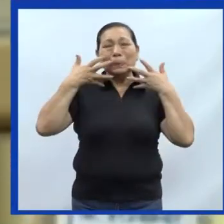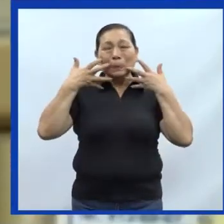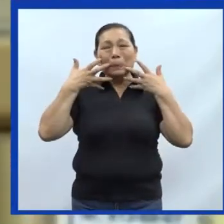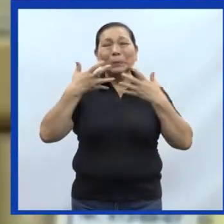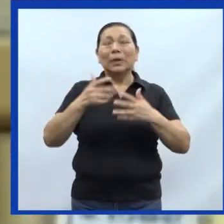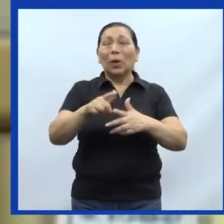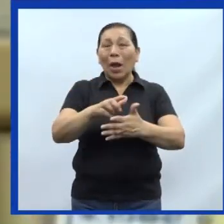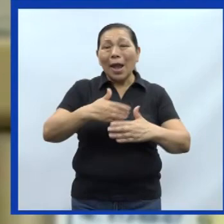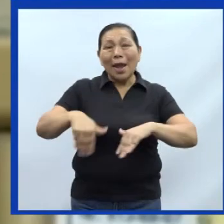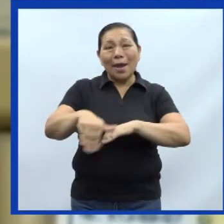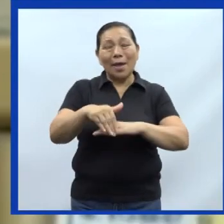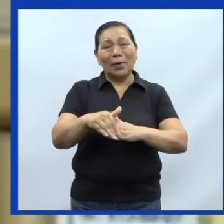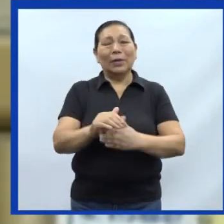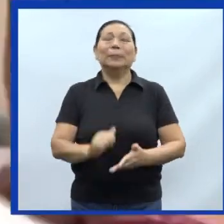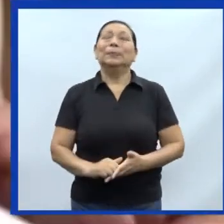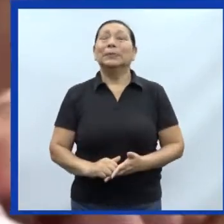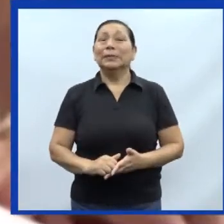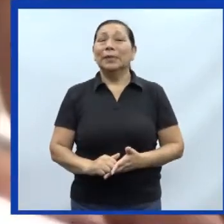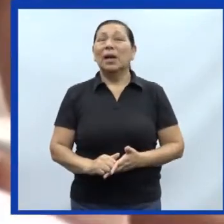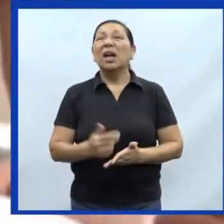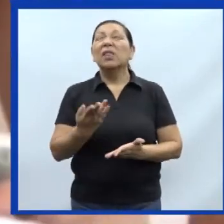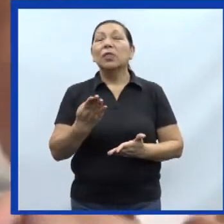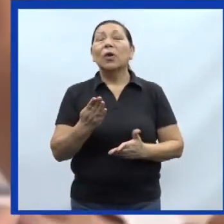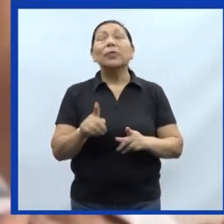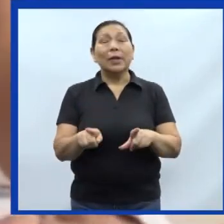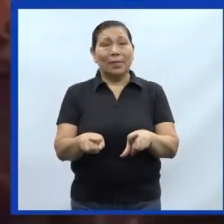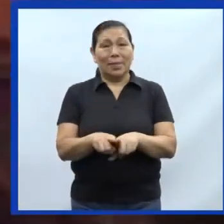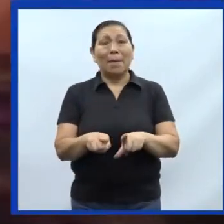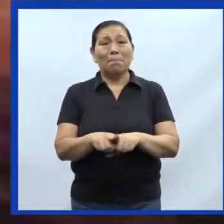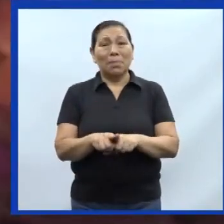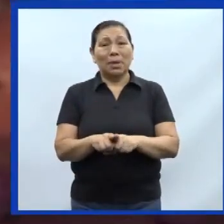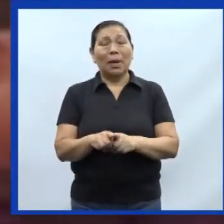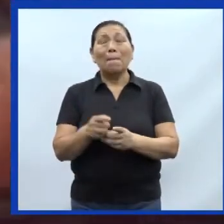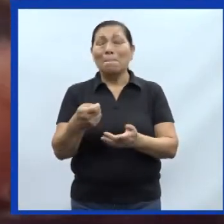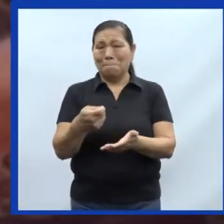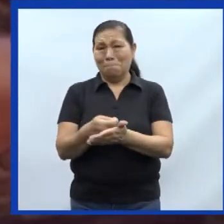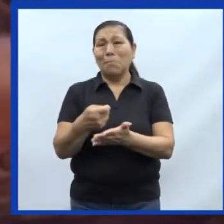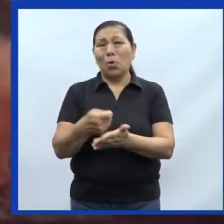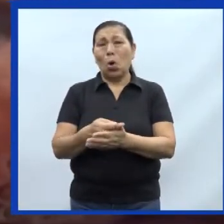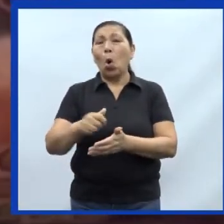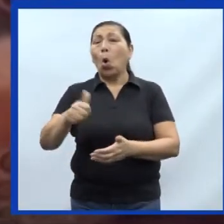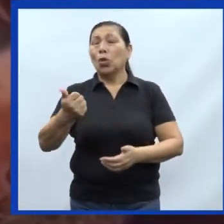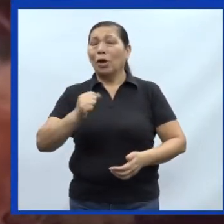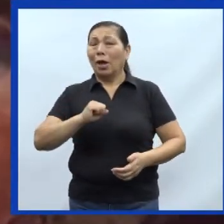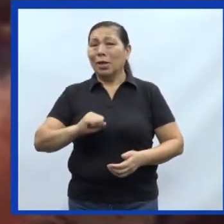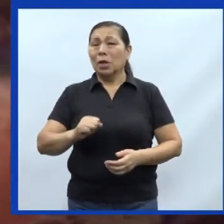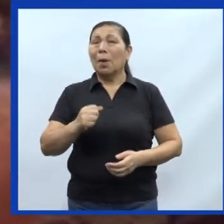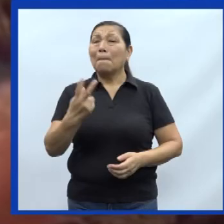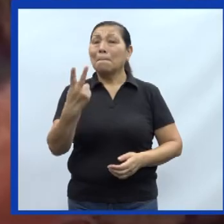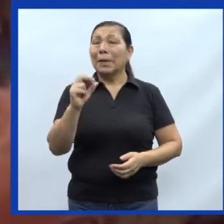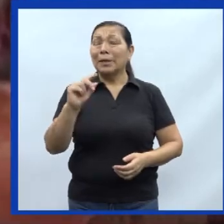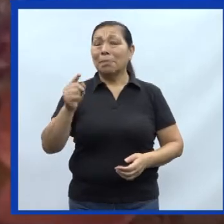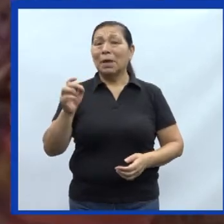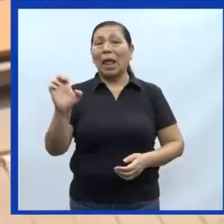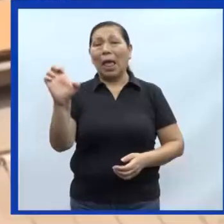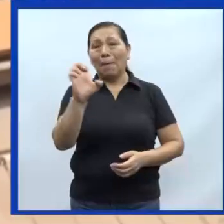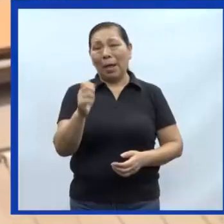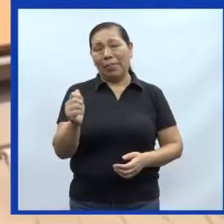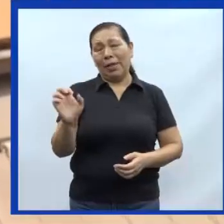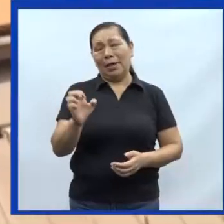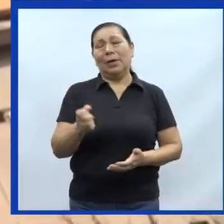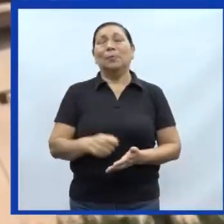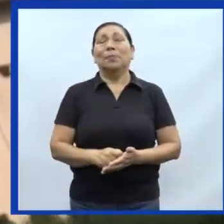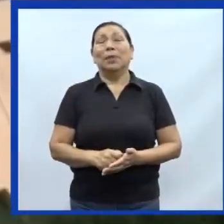del barrio de Axcuri, en Bilbao. También tendrá que indemnizar a su otra hija con 20.000 euros.